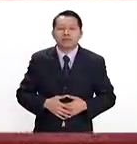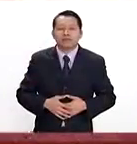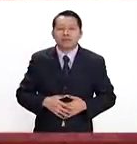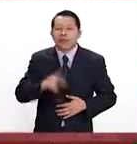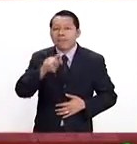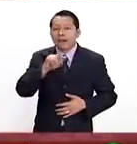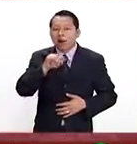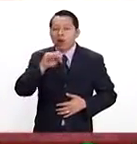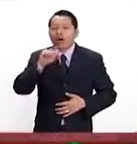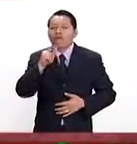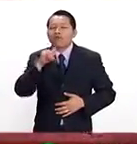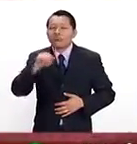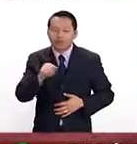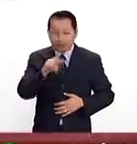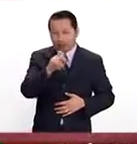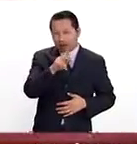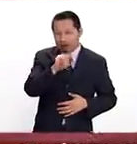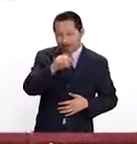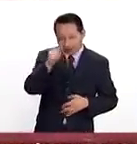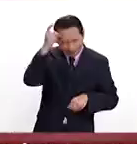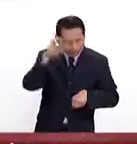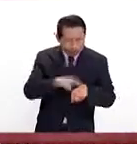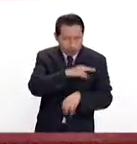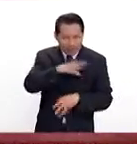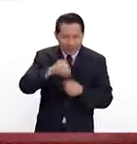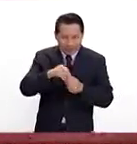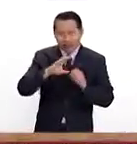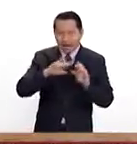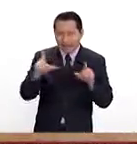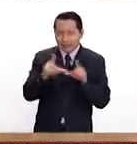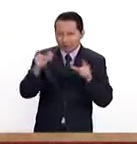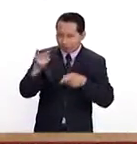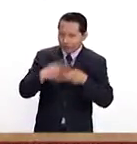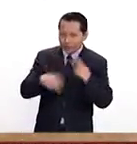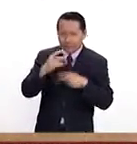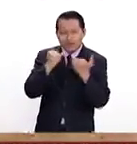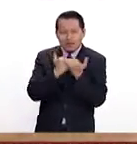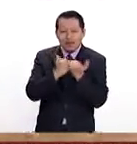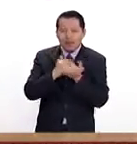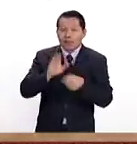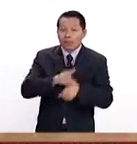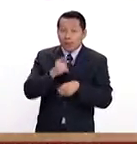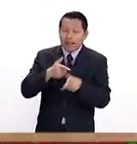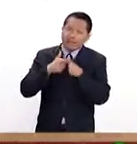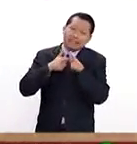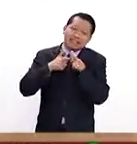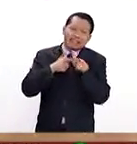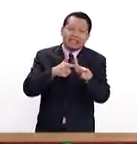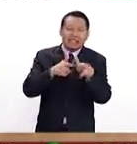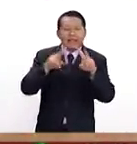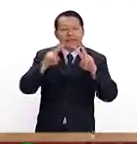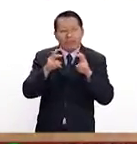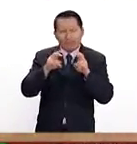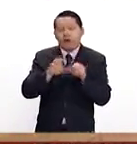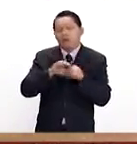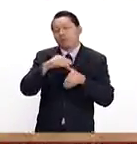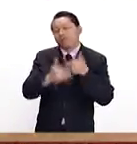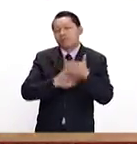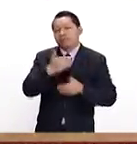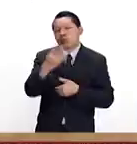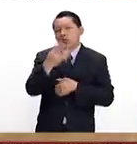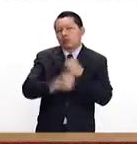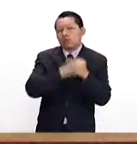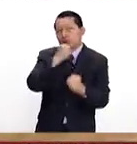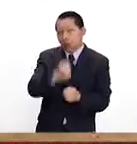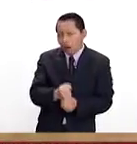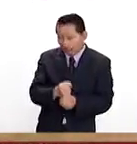Paco Abundis, de Parametría, director general de Parametría, ya está listo con nosotros para hablar de un tema que pues sigue causando y seguirá causando muchos estragos durante los próximos 4